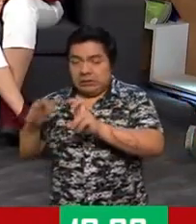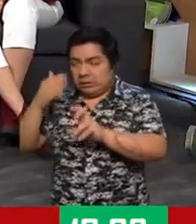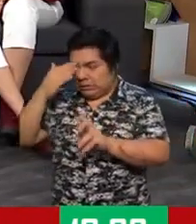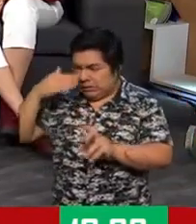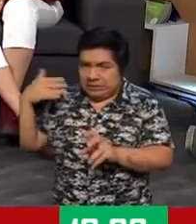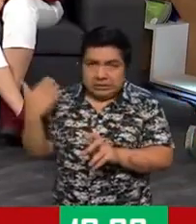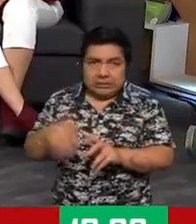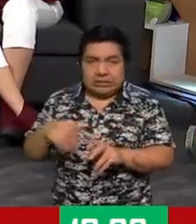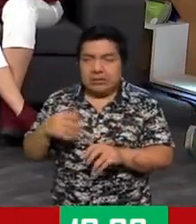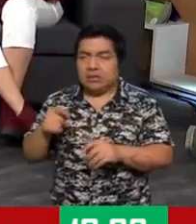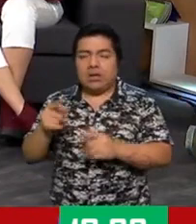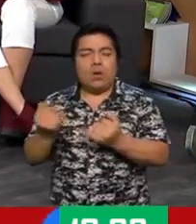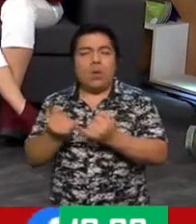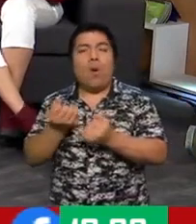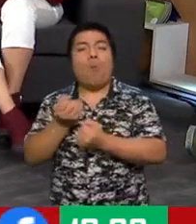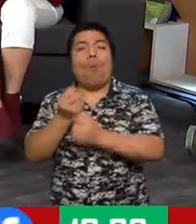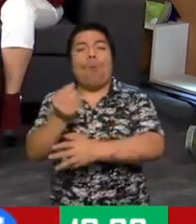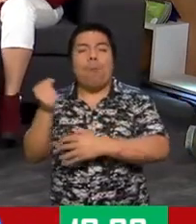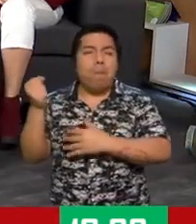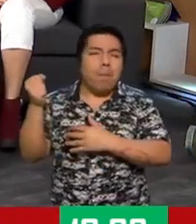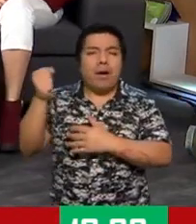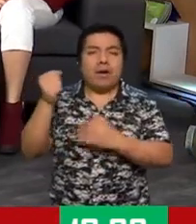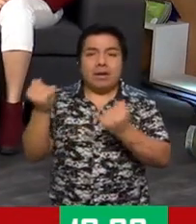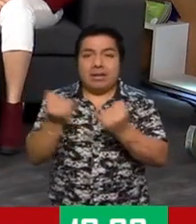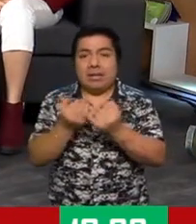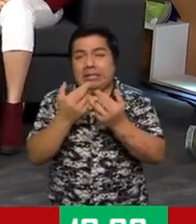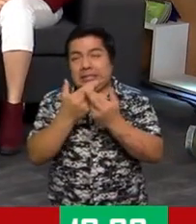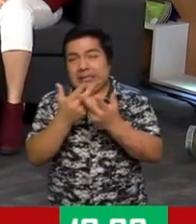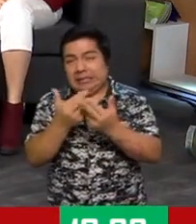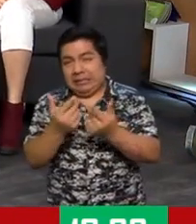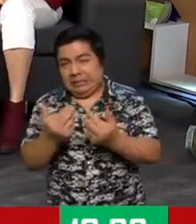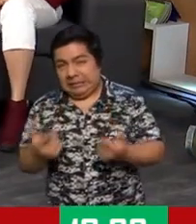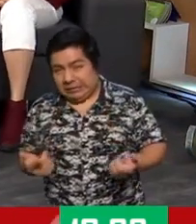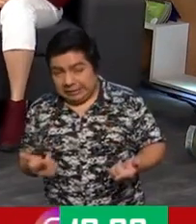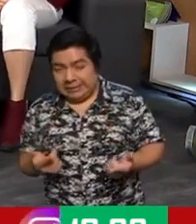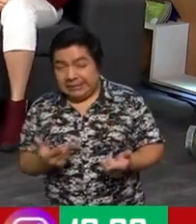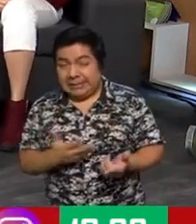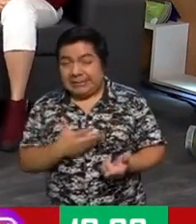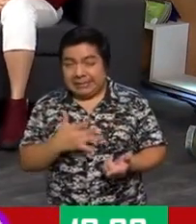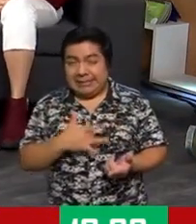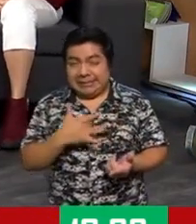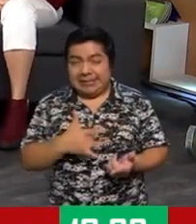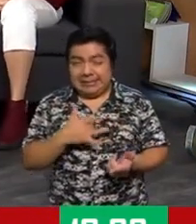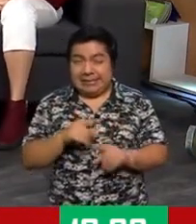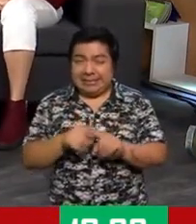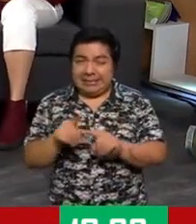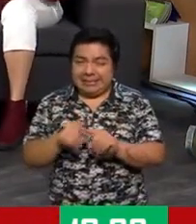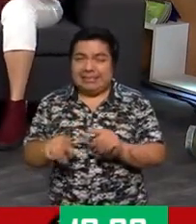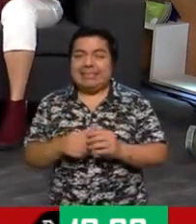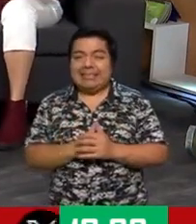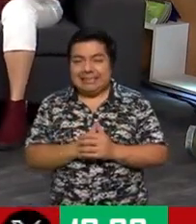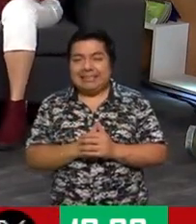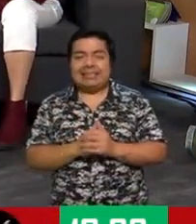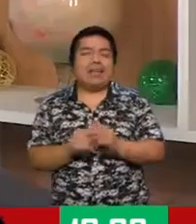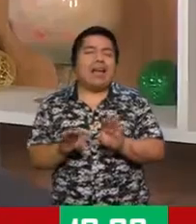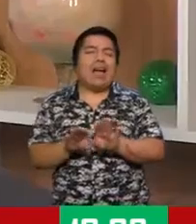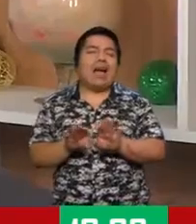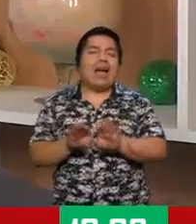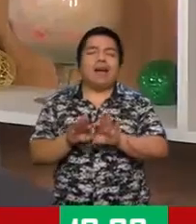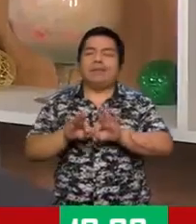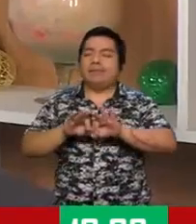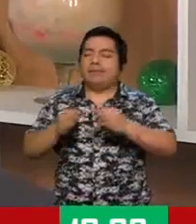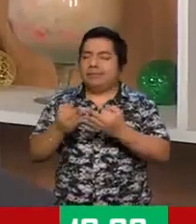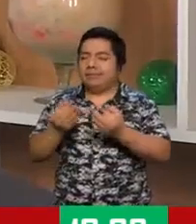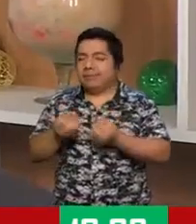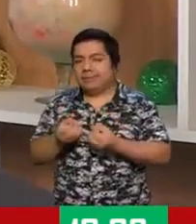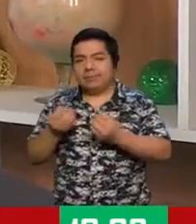activismo poético? Porque también existen los desastres naturales y la destrucción así de es. La naturaleza. Así que también la naturaleza es así. Fíjate,